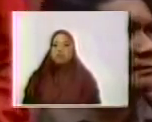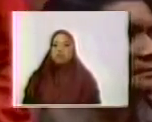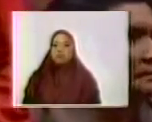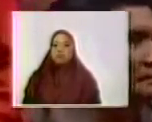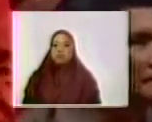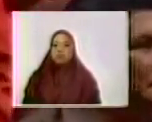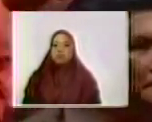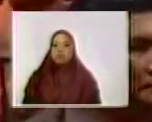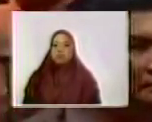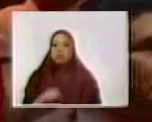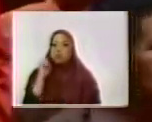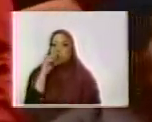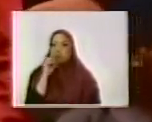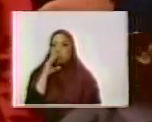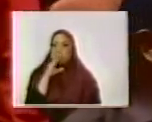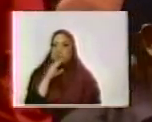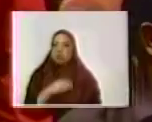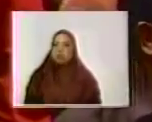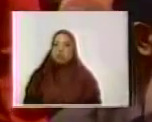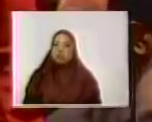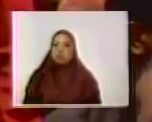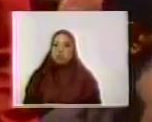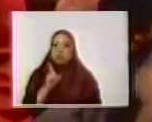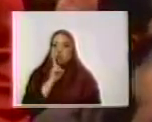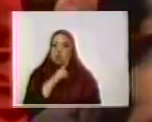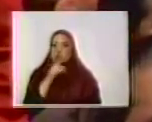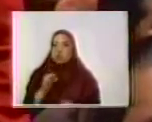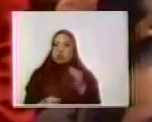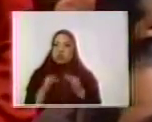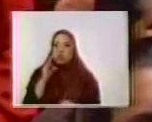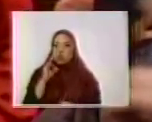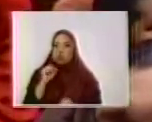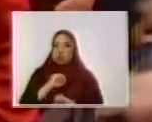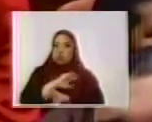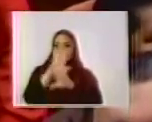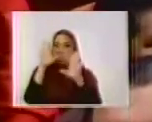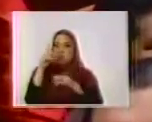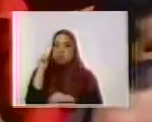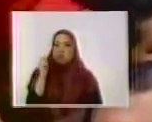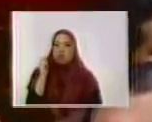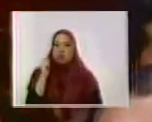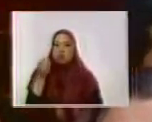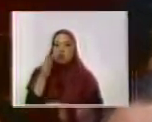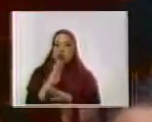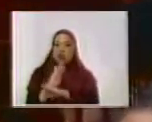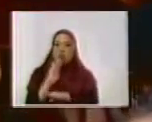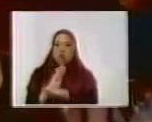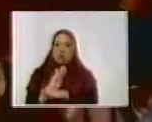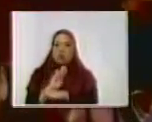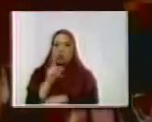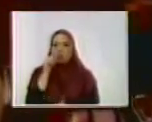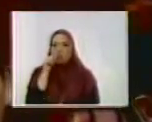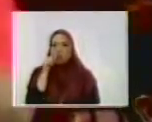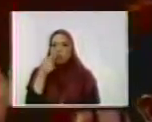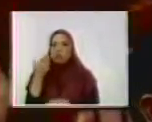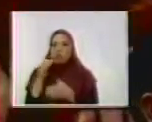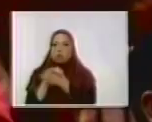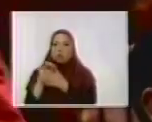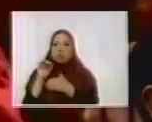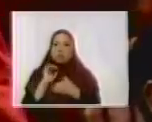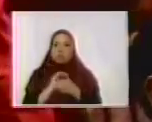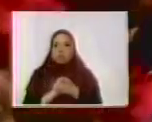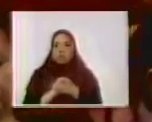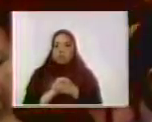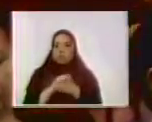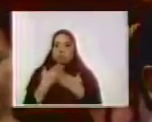la Comisión, ya va, porque el nombre completo es Justicia, Transparencia y Tutela Efectiva. Compañero Esteban,